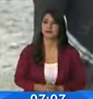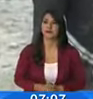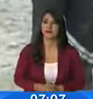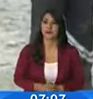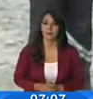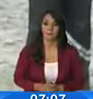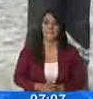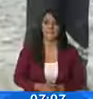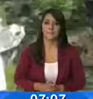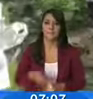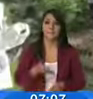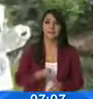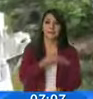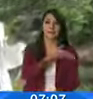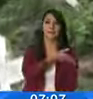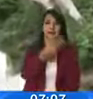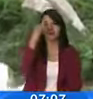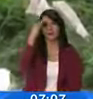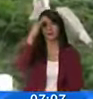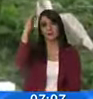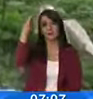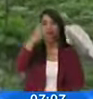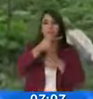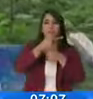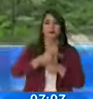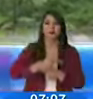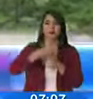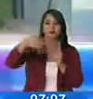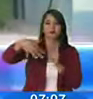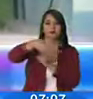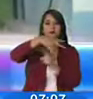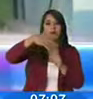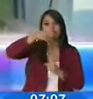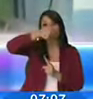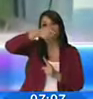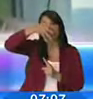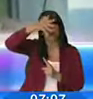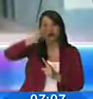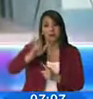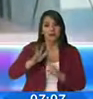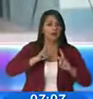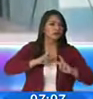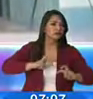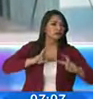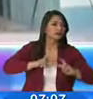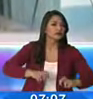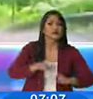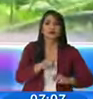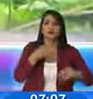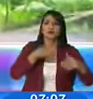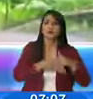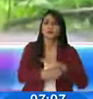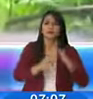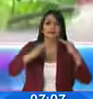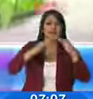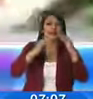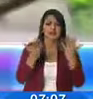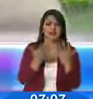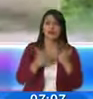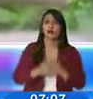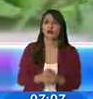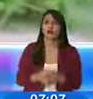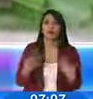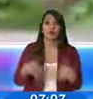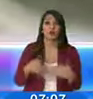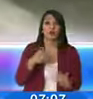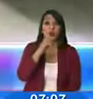Trabajos de investigación de la Unidad de Protección del Medio Ambiente de Santo Domingo permitieron el allanamiento de este lugar, en el que se tenían más